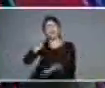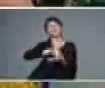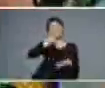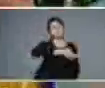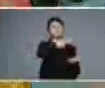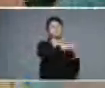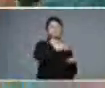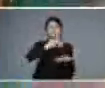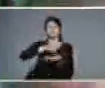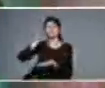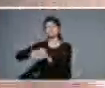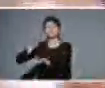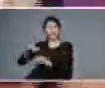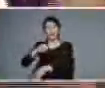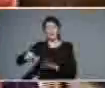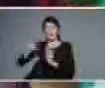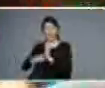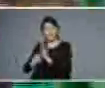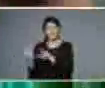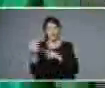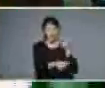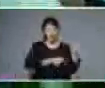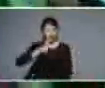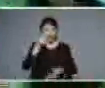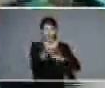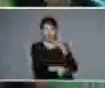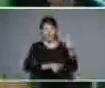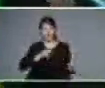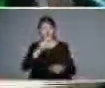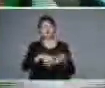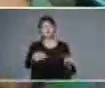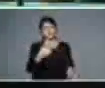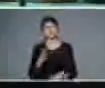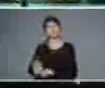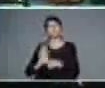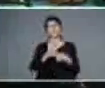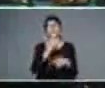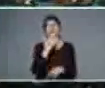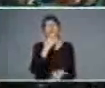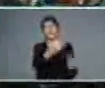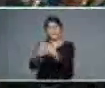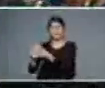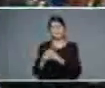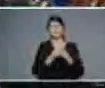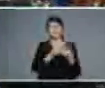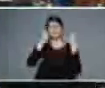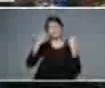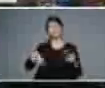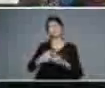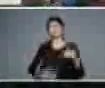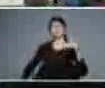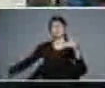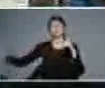desde toda la isla solo tú la que diste un ejemplo de Unión de fuerza y de